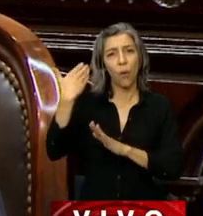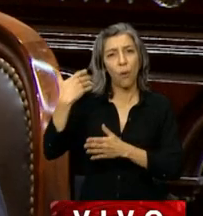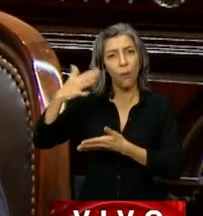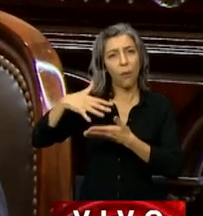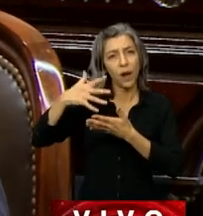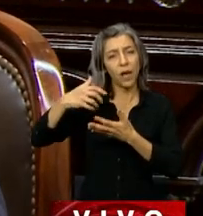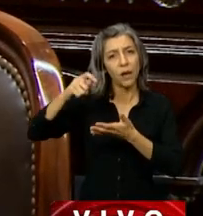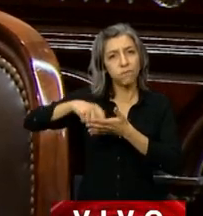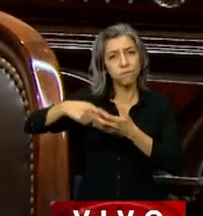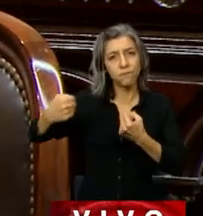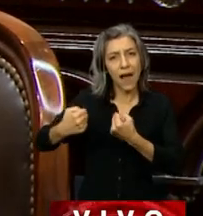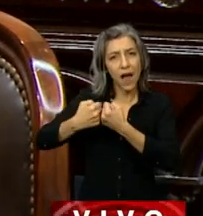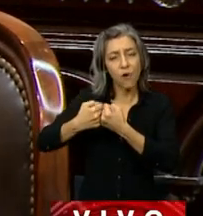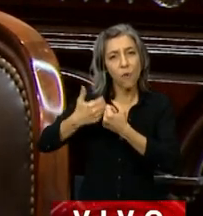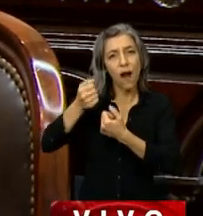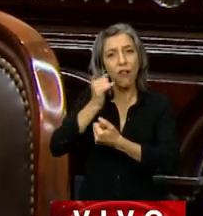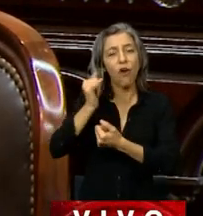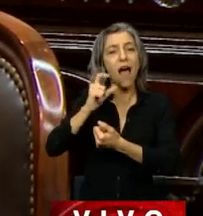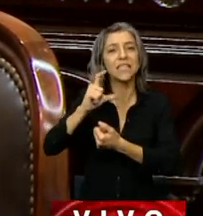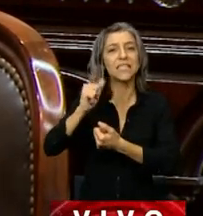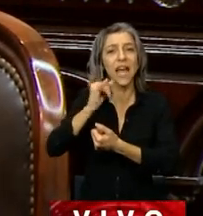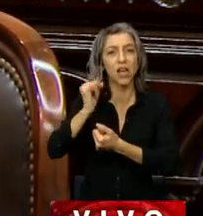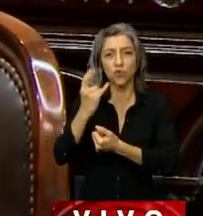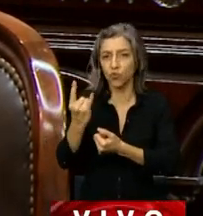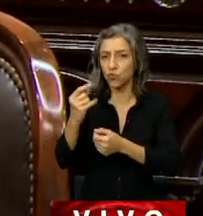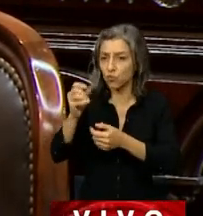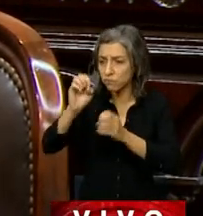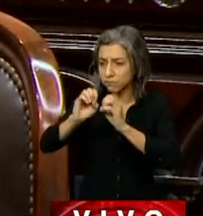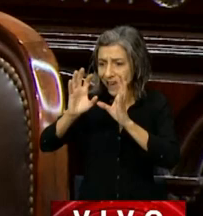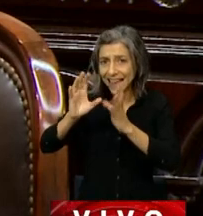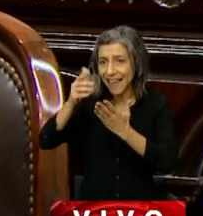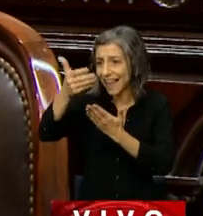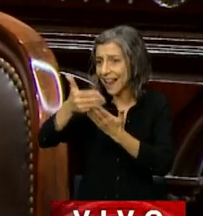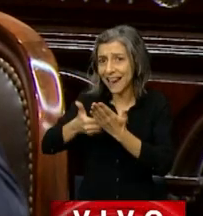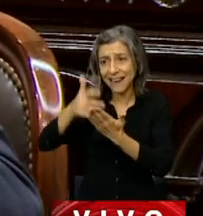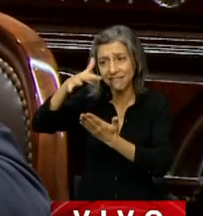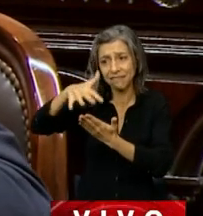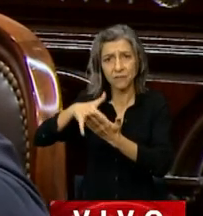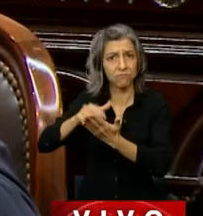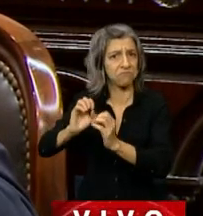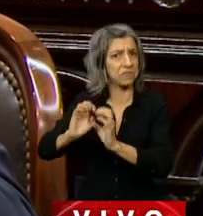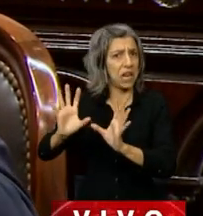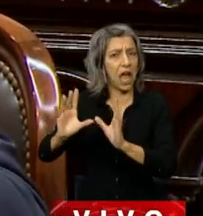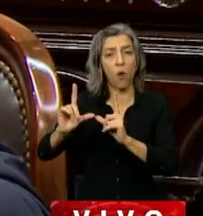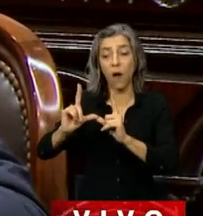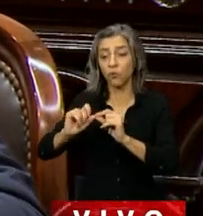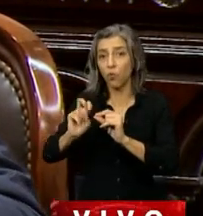La violación del Acuerdo de Escazú es clarísima, señor presidente, en su artículo